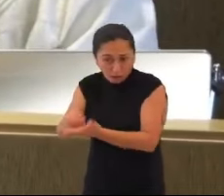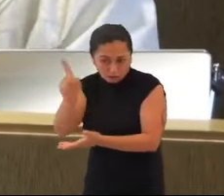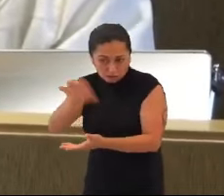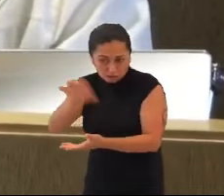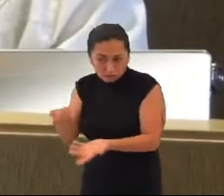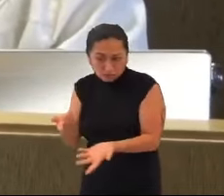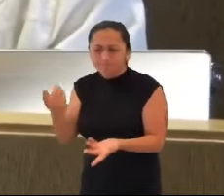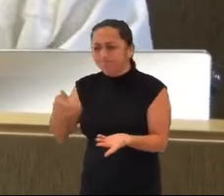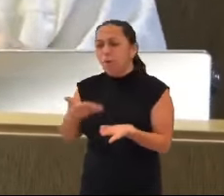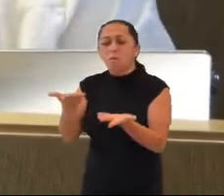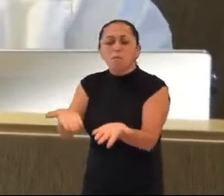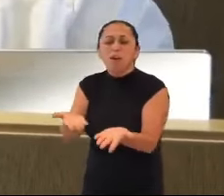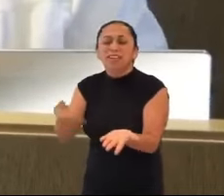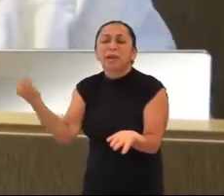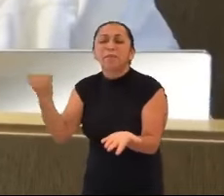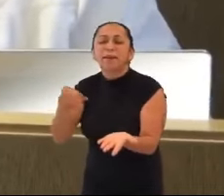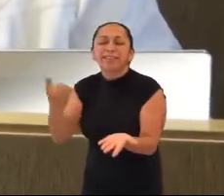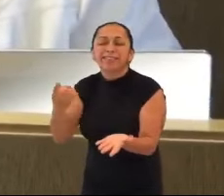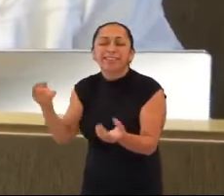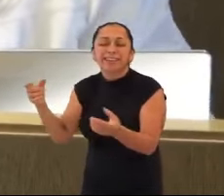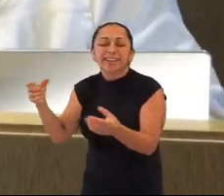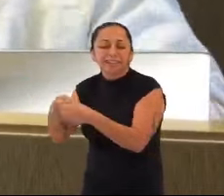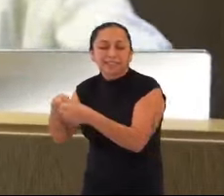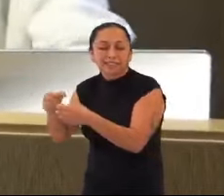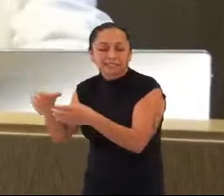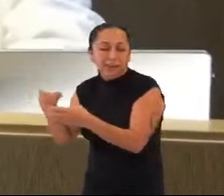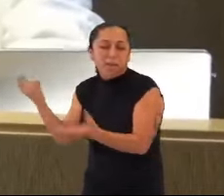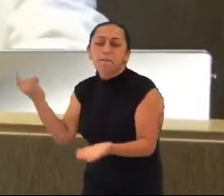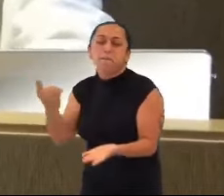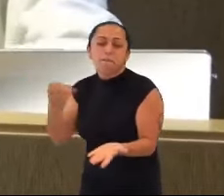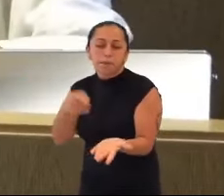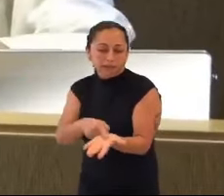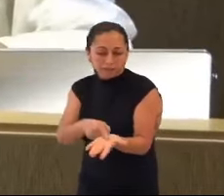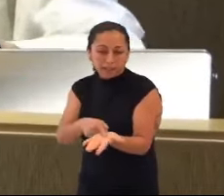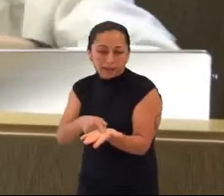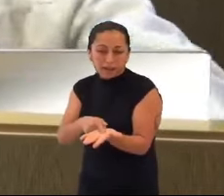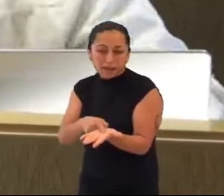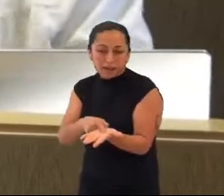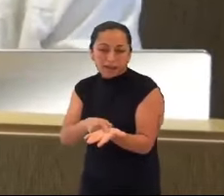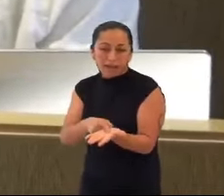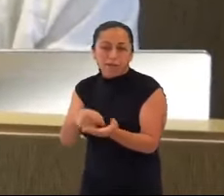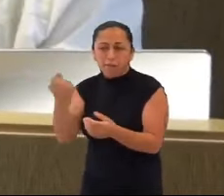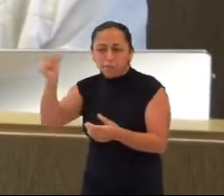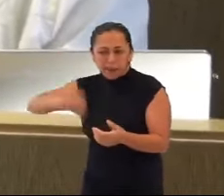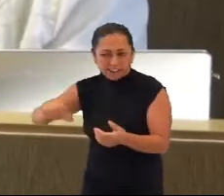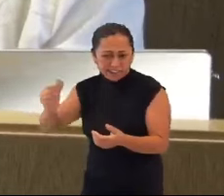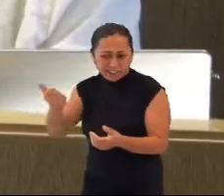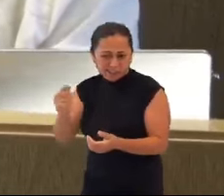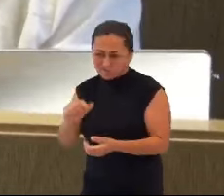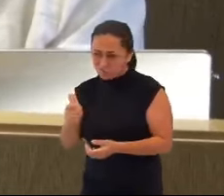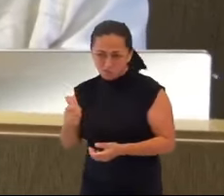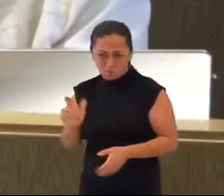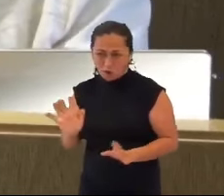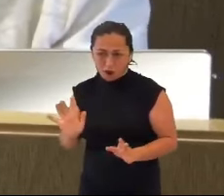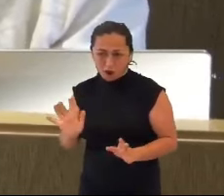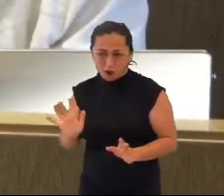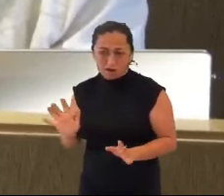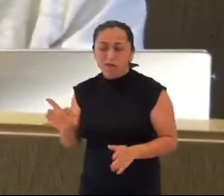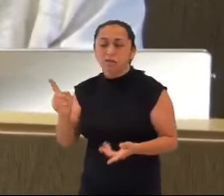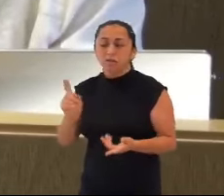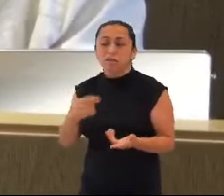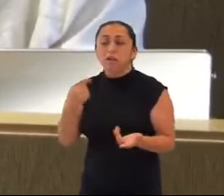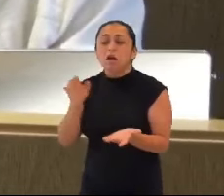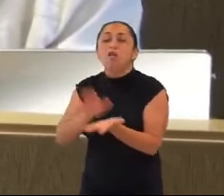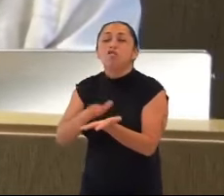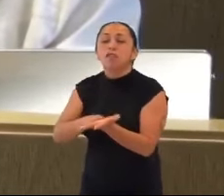demuestra la mentira patronal de que estaba habiendo pérdidas, y lo único que fundamenta esta